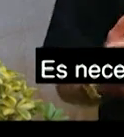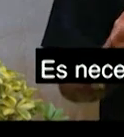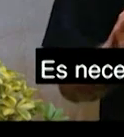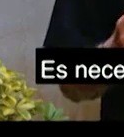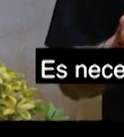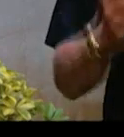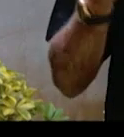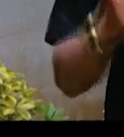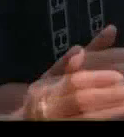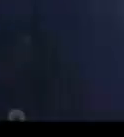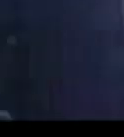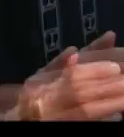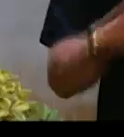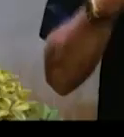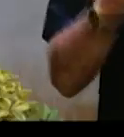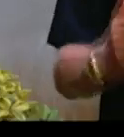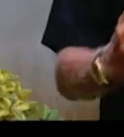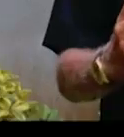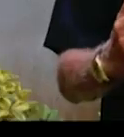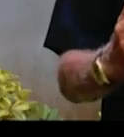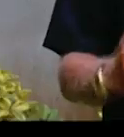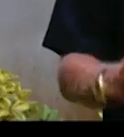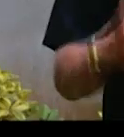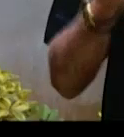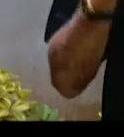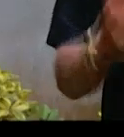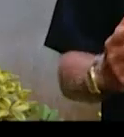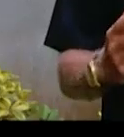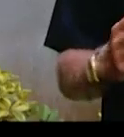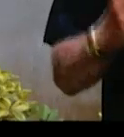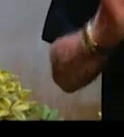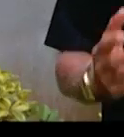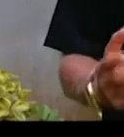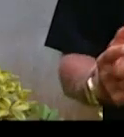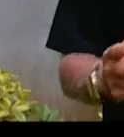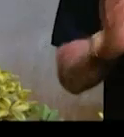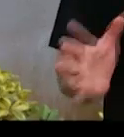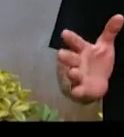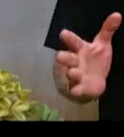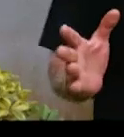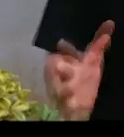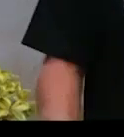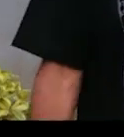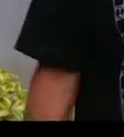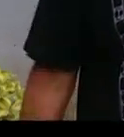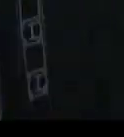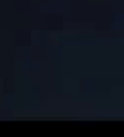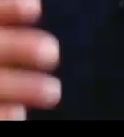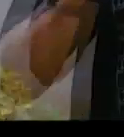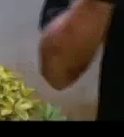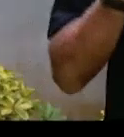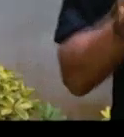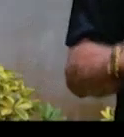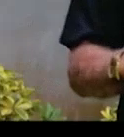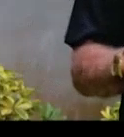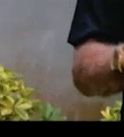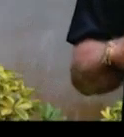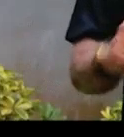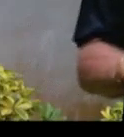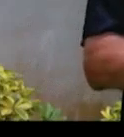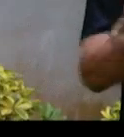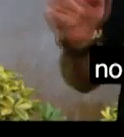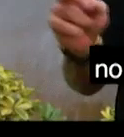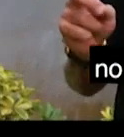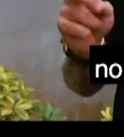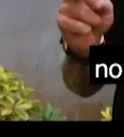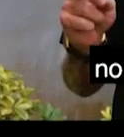nacional estímulos tributarios y fiscales para recuperar y ampliar estas plazas de trabajo. En el sector público, no